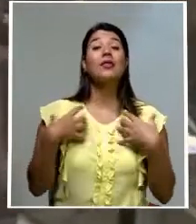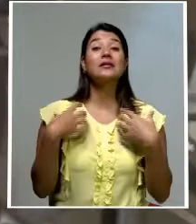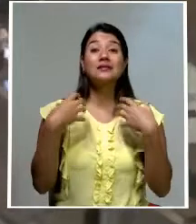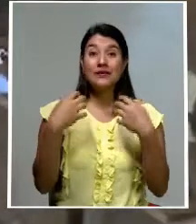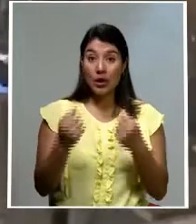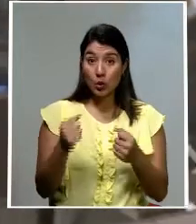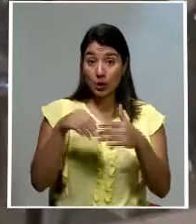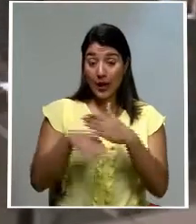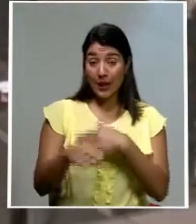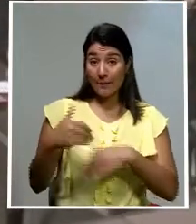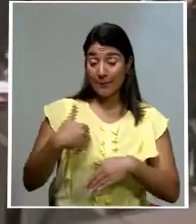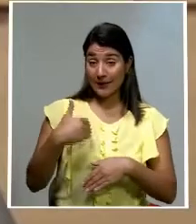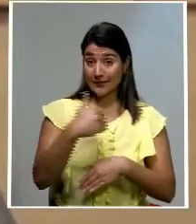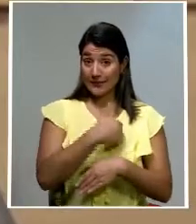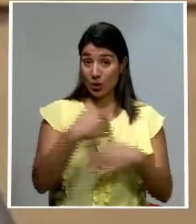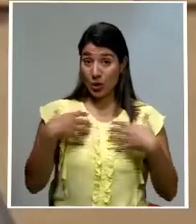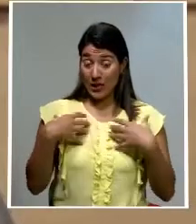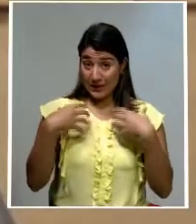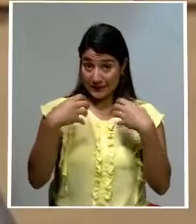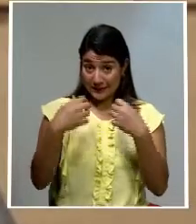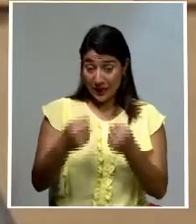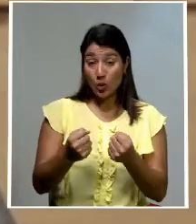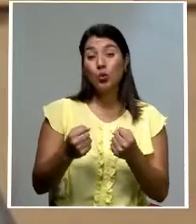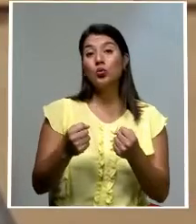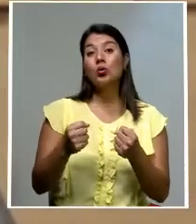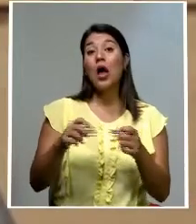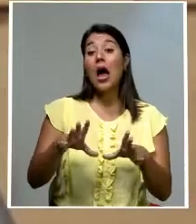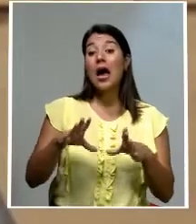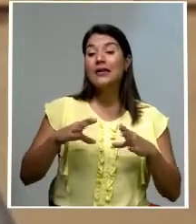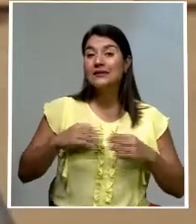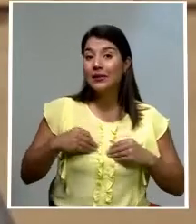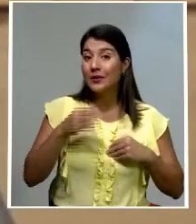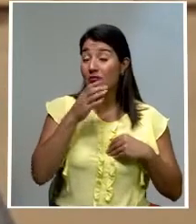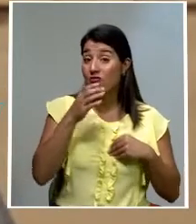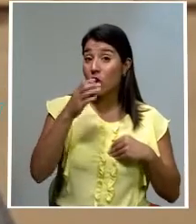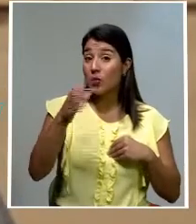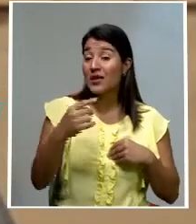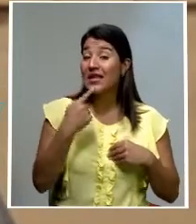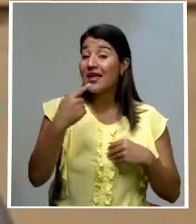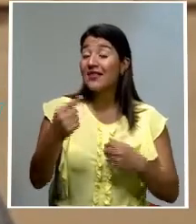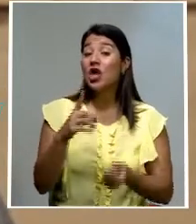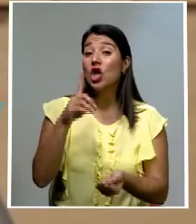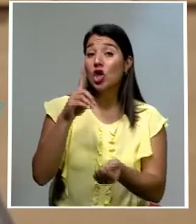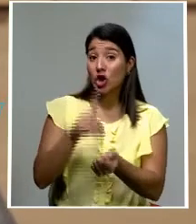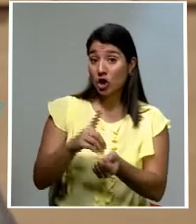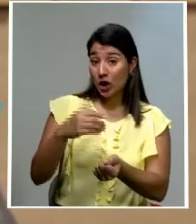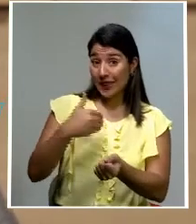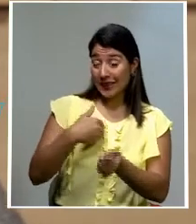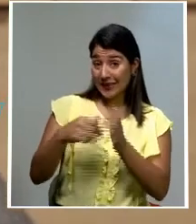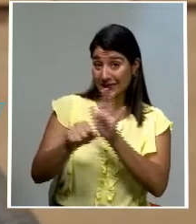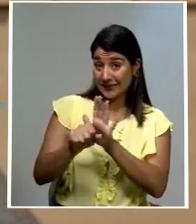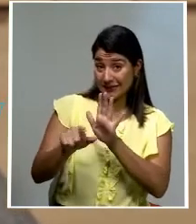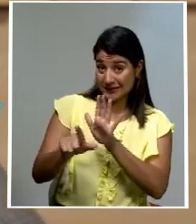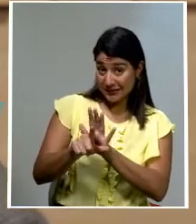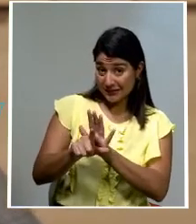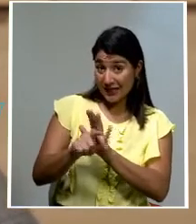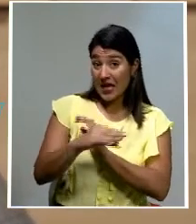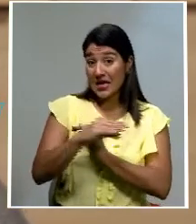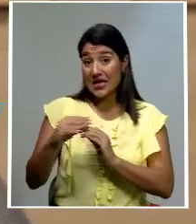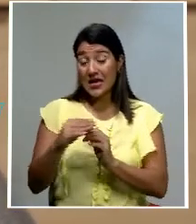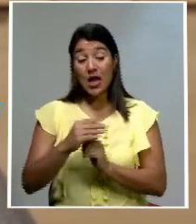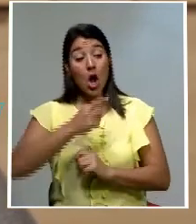del Ministerio de Salud acojan la recomendación del médico institucional y emitan